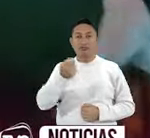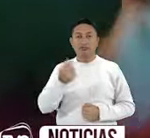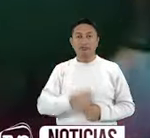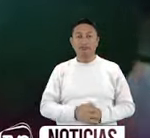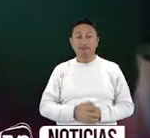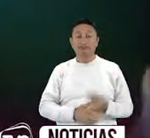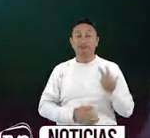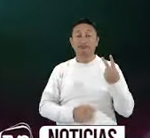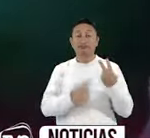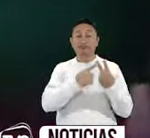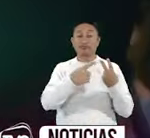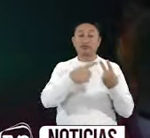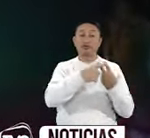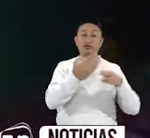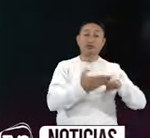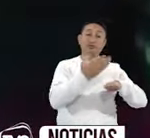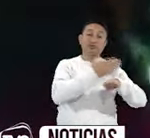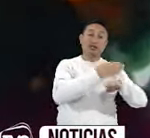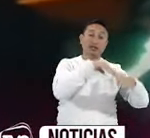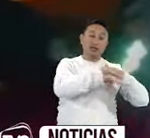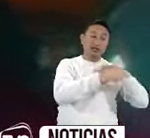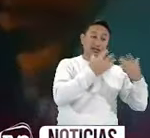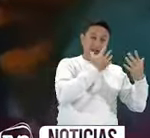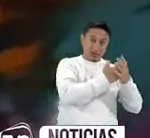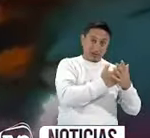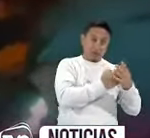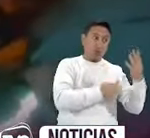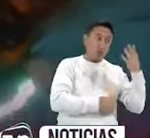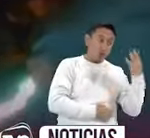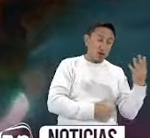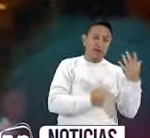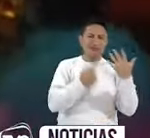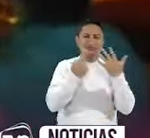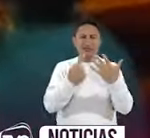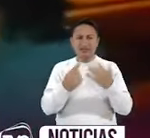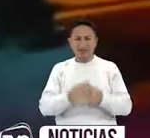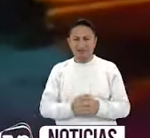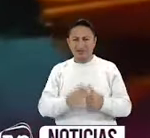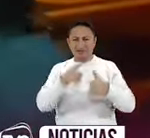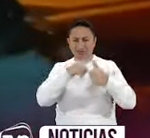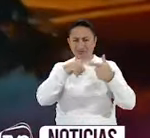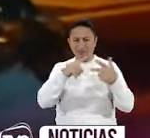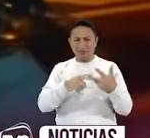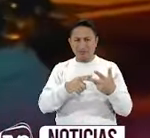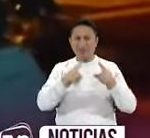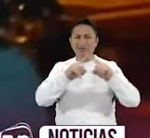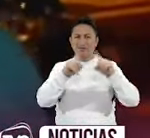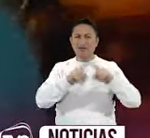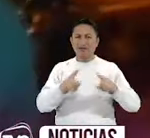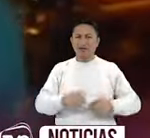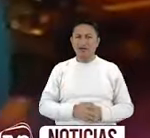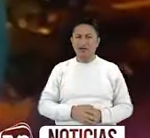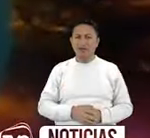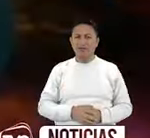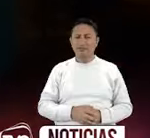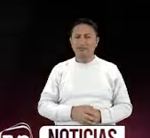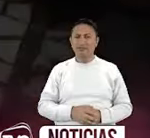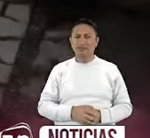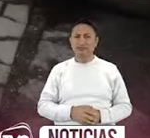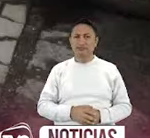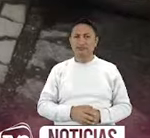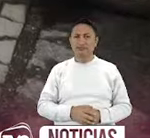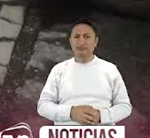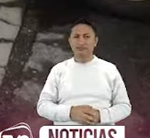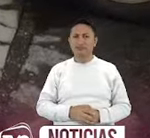registran 4 y 6 antecedentes por robo, hurto, receptación y tráfico de sustancias sujetas a fiscalización. Debía pagar una